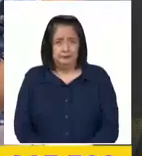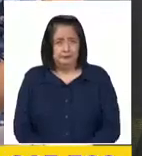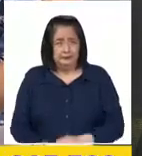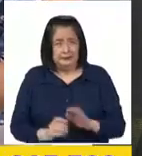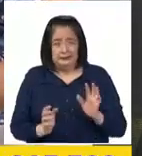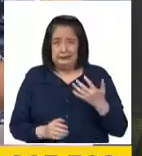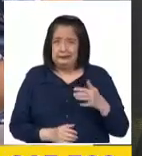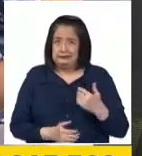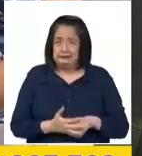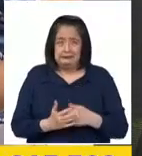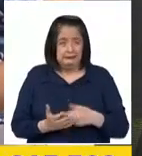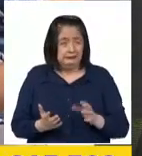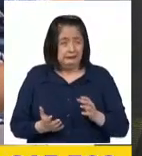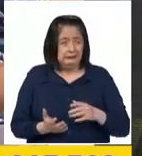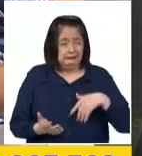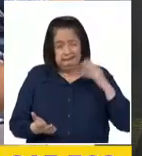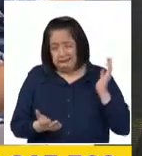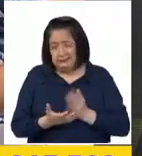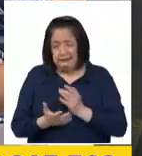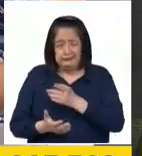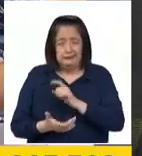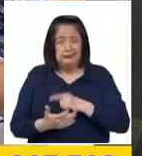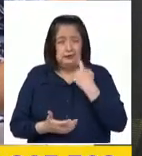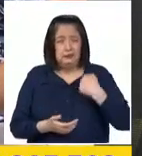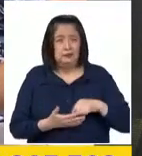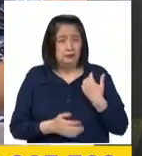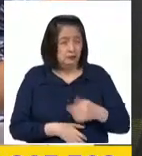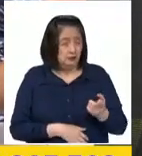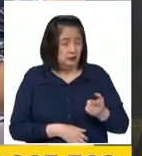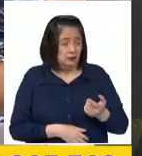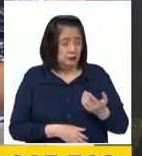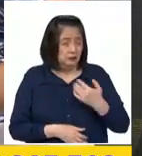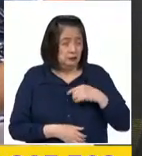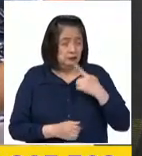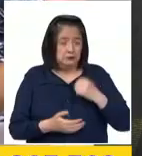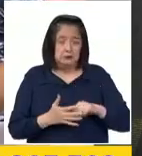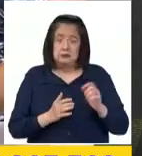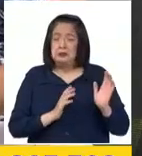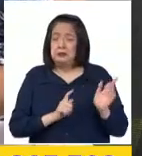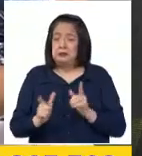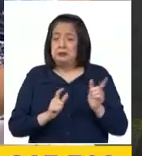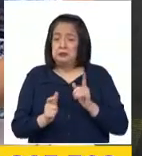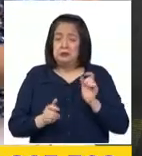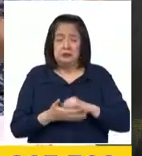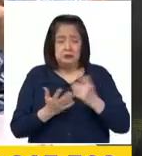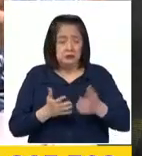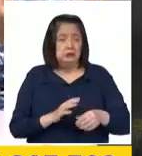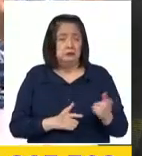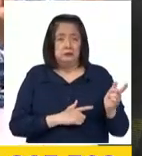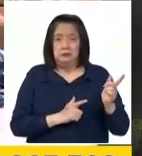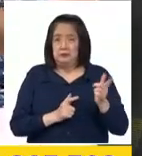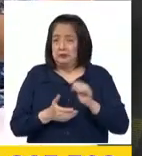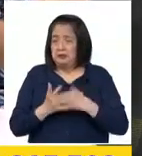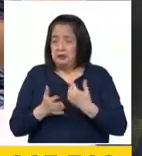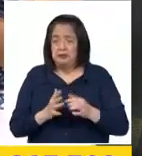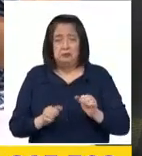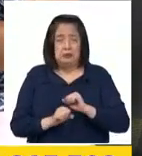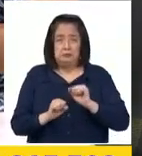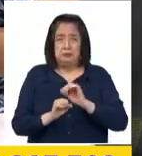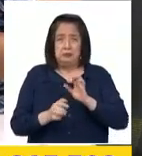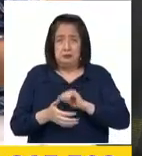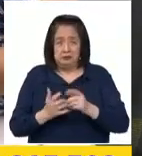De hecho, tras las duras sanciones contra Rusia, Vladimir Putin ordenó tener listas sus armas nucleares para ser utilizadas en cualquier momento. Desde la